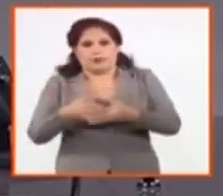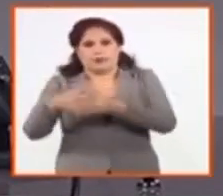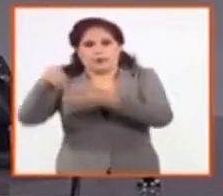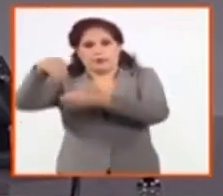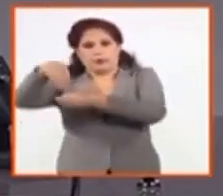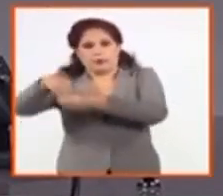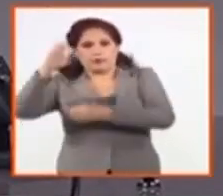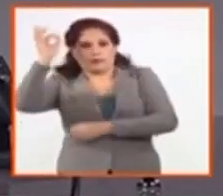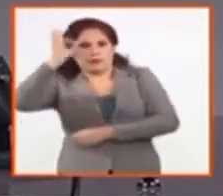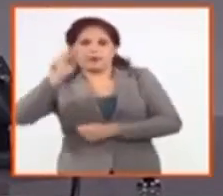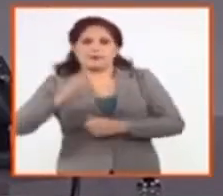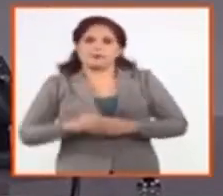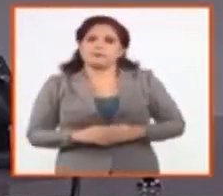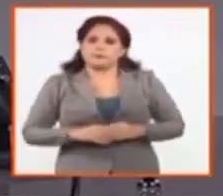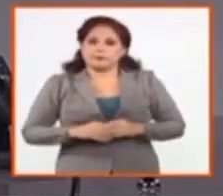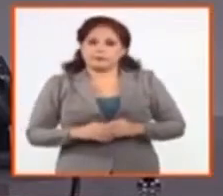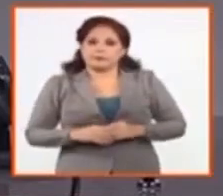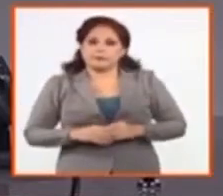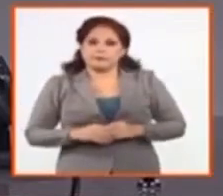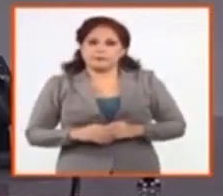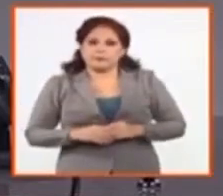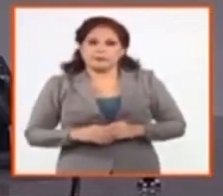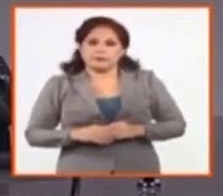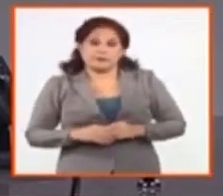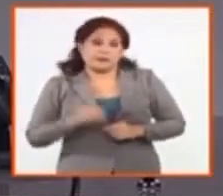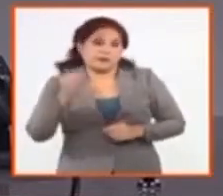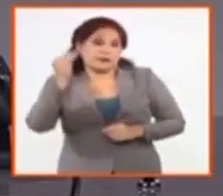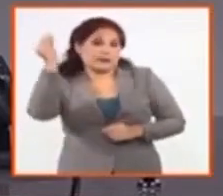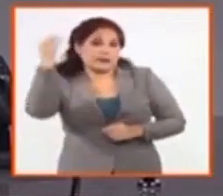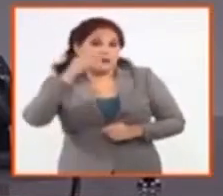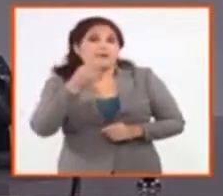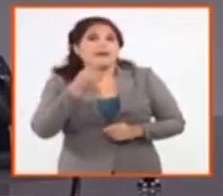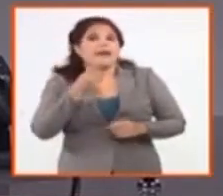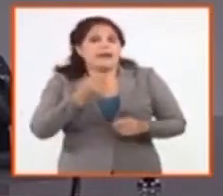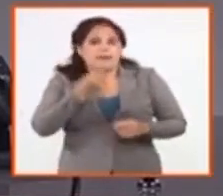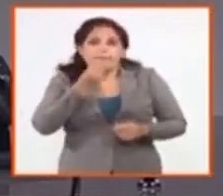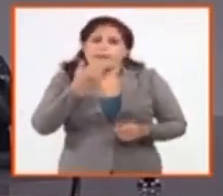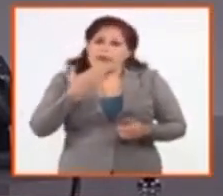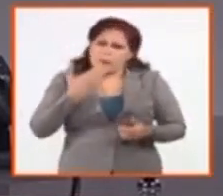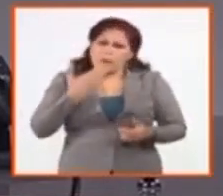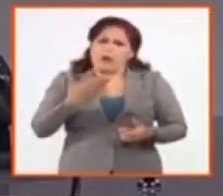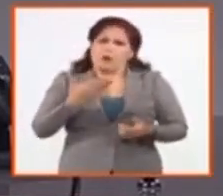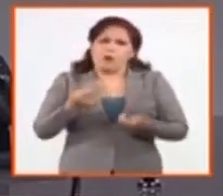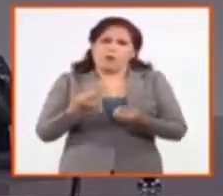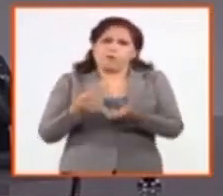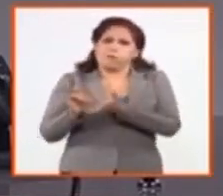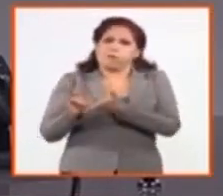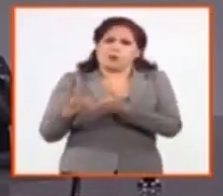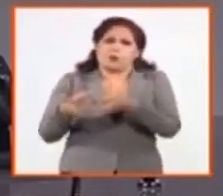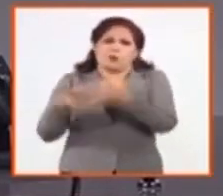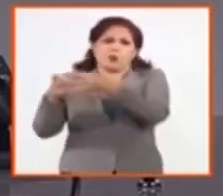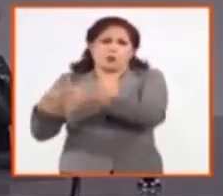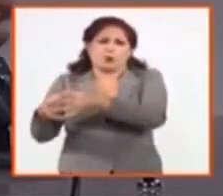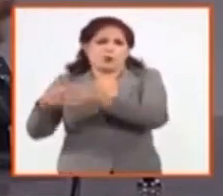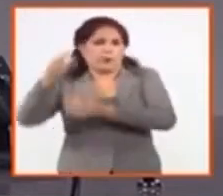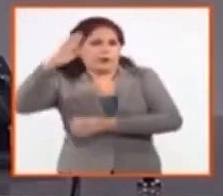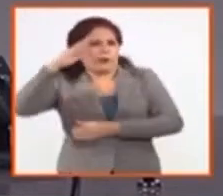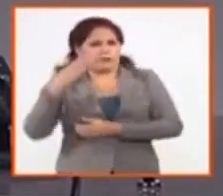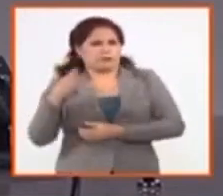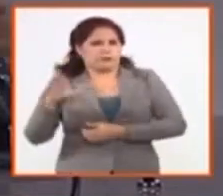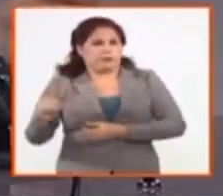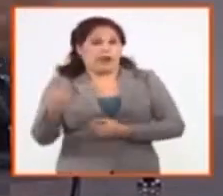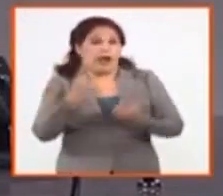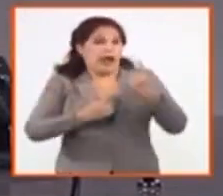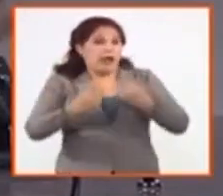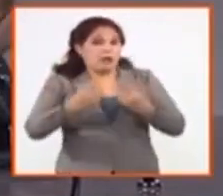también tiene un enorme peso en la responsabilidad y negoció. Inclusive, hay por ahí algunos materiales